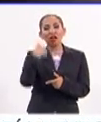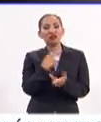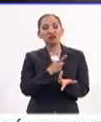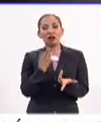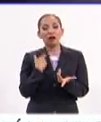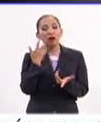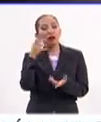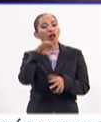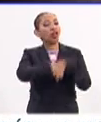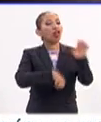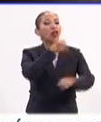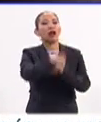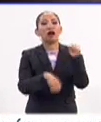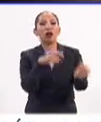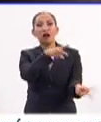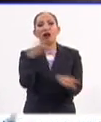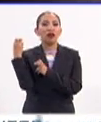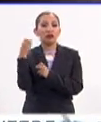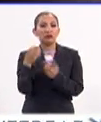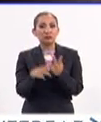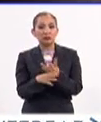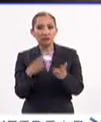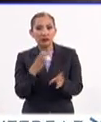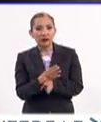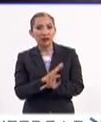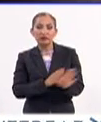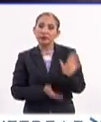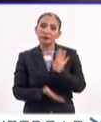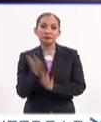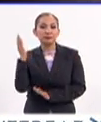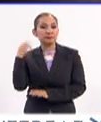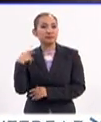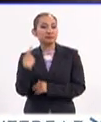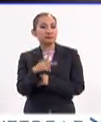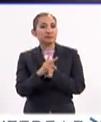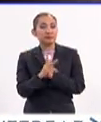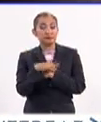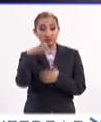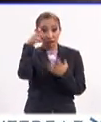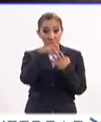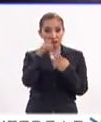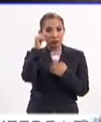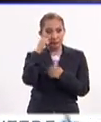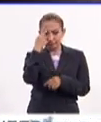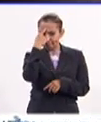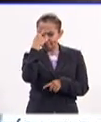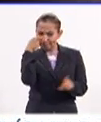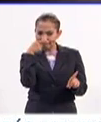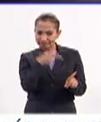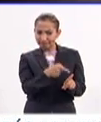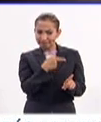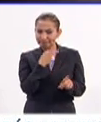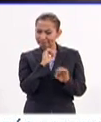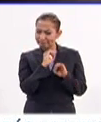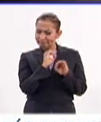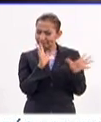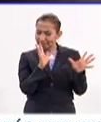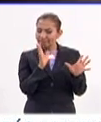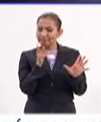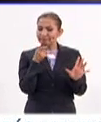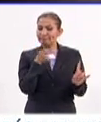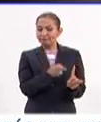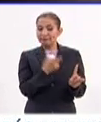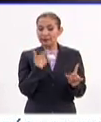tenía el ánimo de venir, extraer riquezas y regresar. Hernán Cortés siempre tuvo uno de